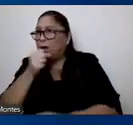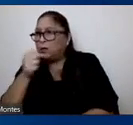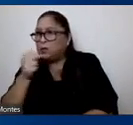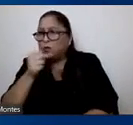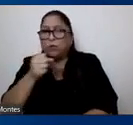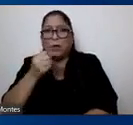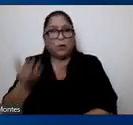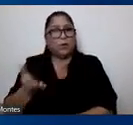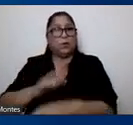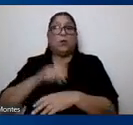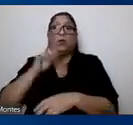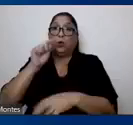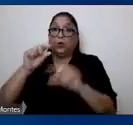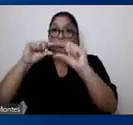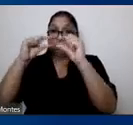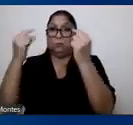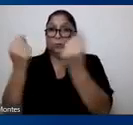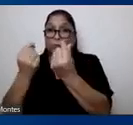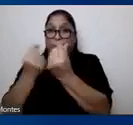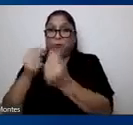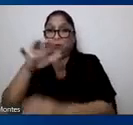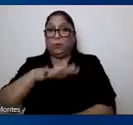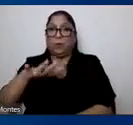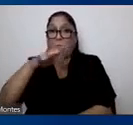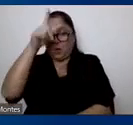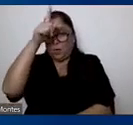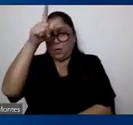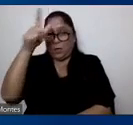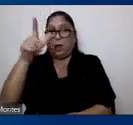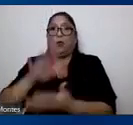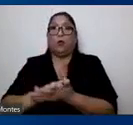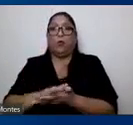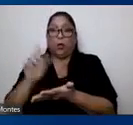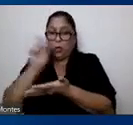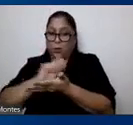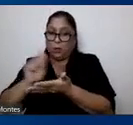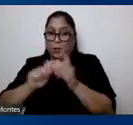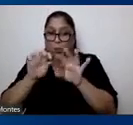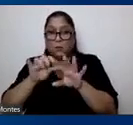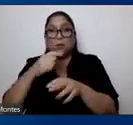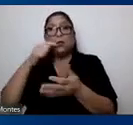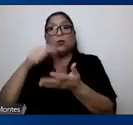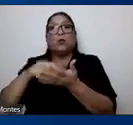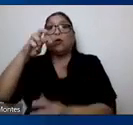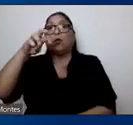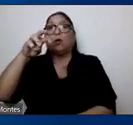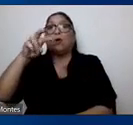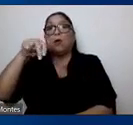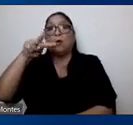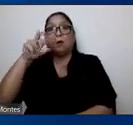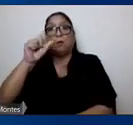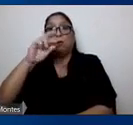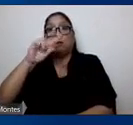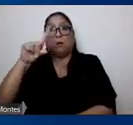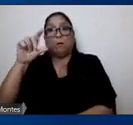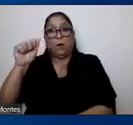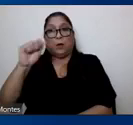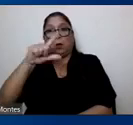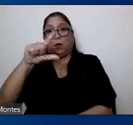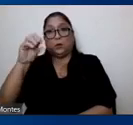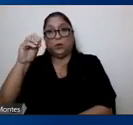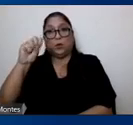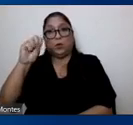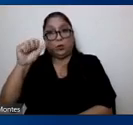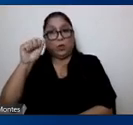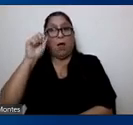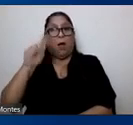Entonces, este grupo, liderado por el escritor Mario Vargas Llosa, determina que era el desapego de